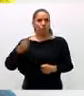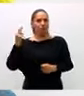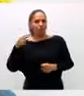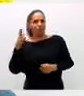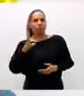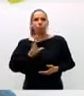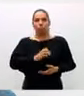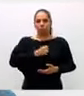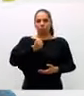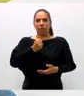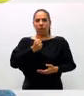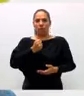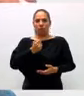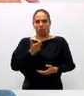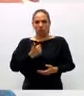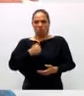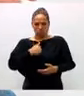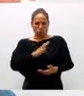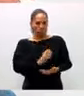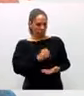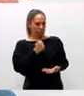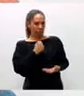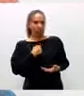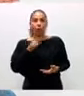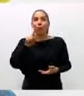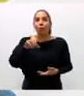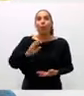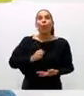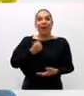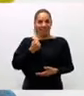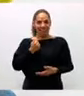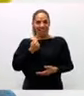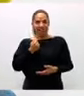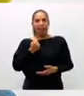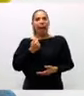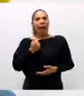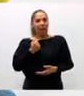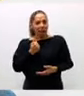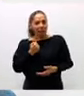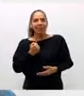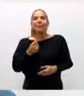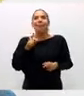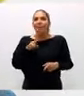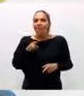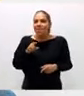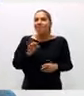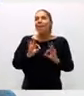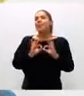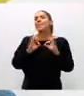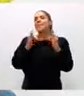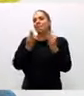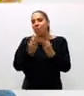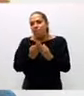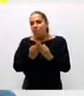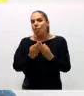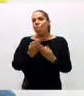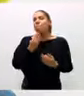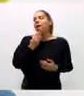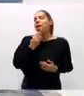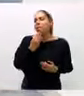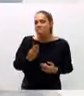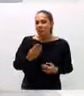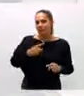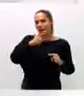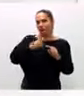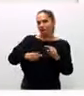ceder un poco para que pues ambas partes ganen. En la mediación, que es, digamos, la reina, digamos, de